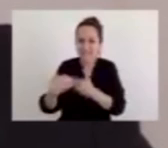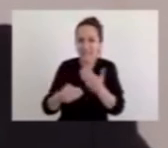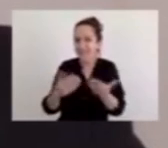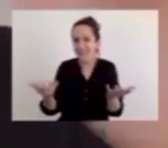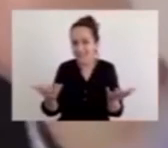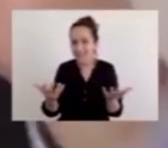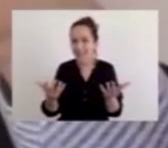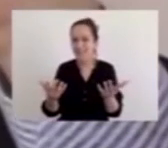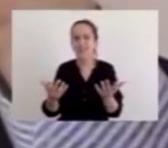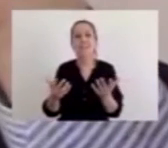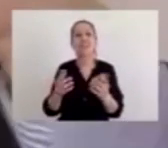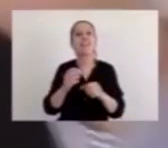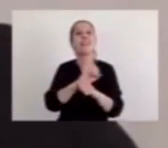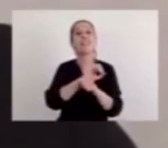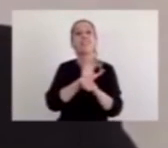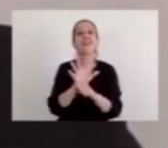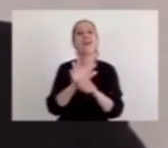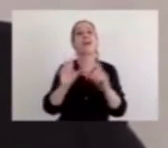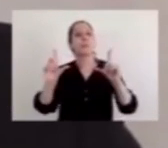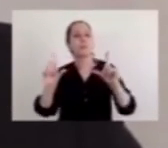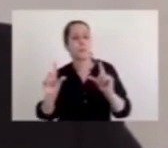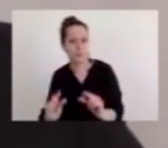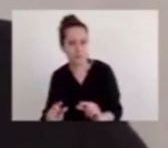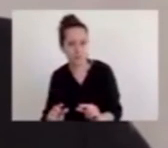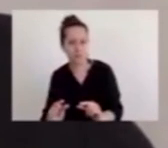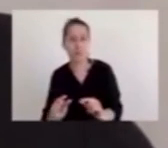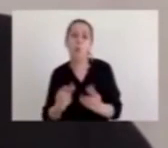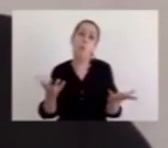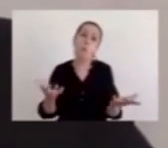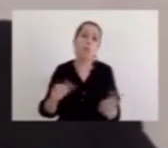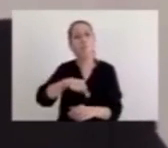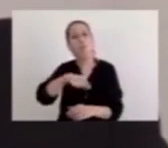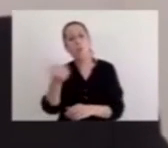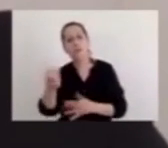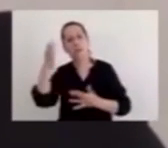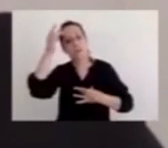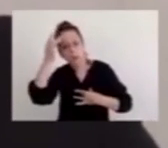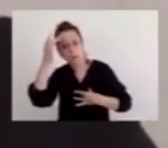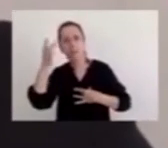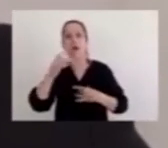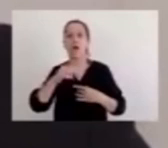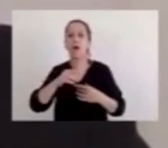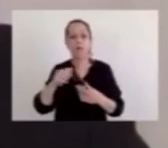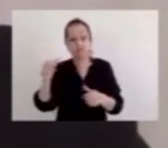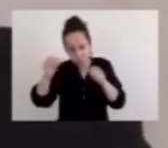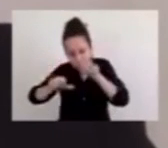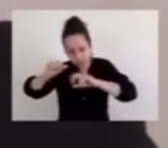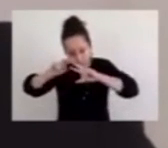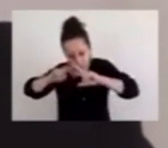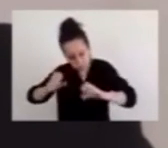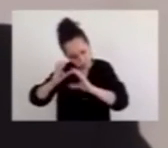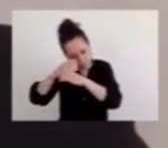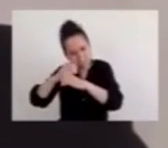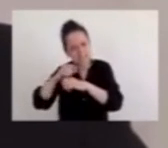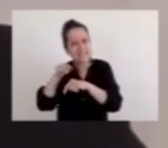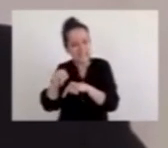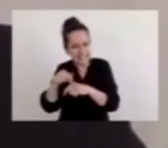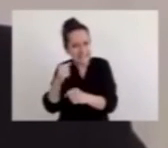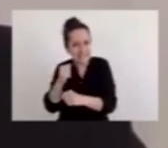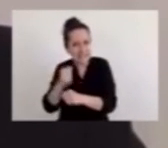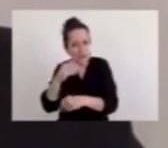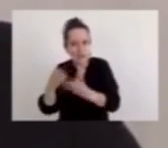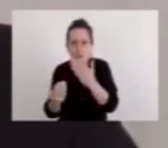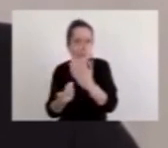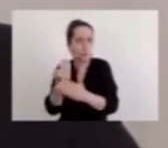sarre scott 2 y de otras enfermedades podría ser también rescatado en esta